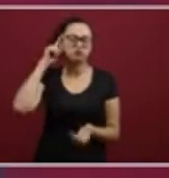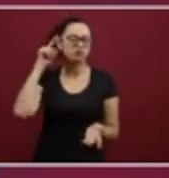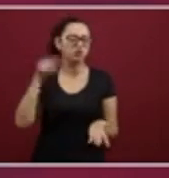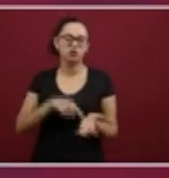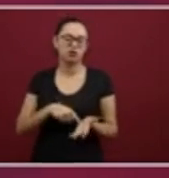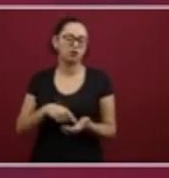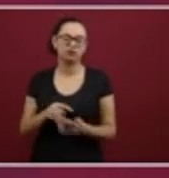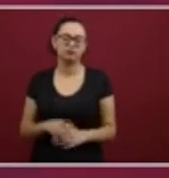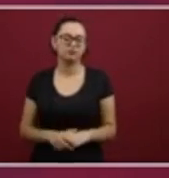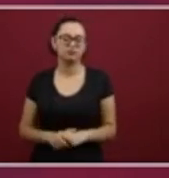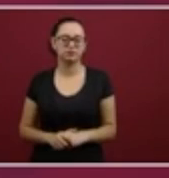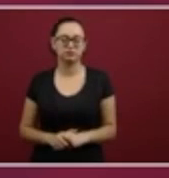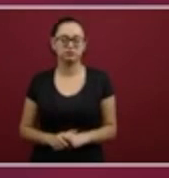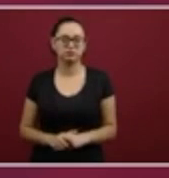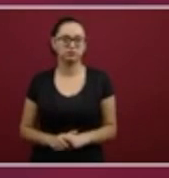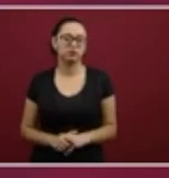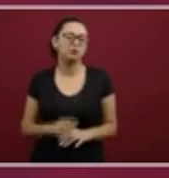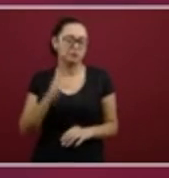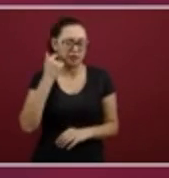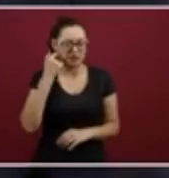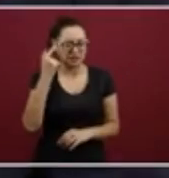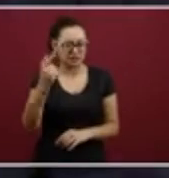No puede uno decir